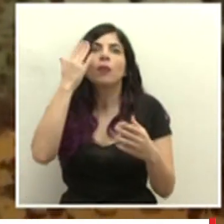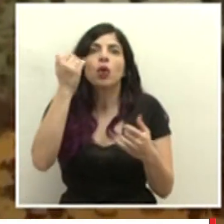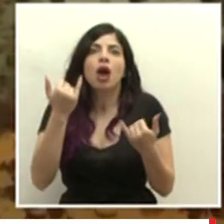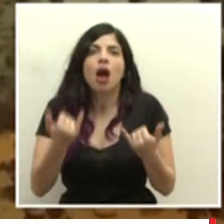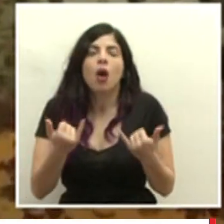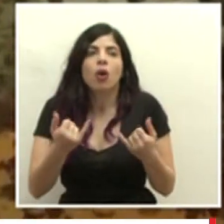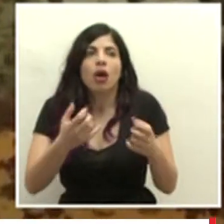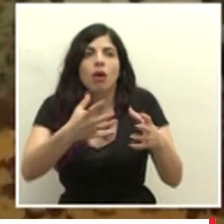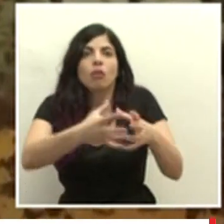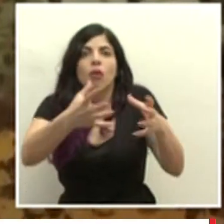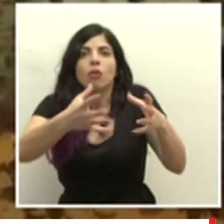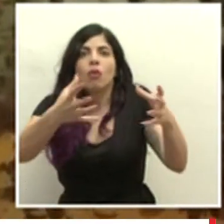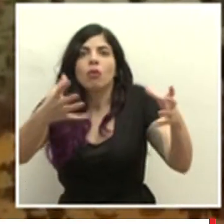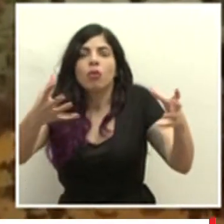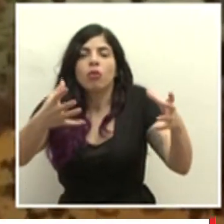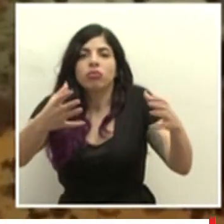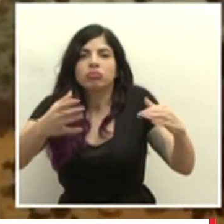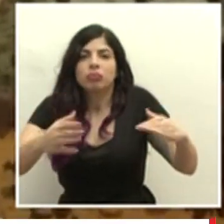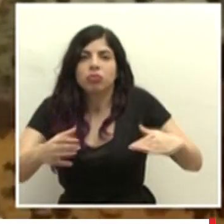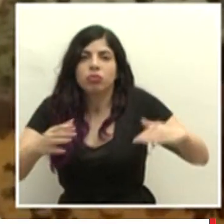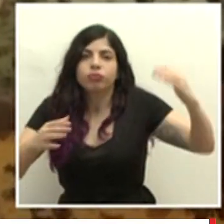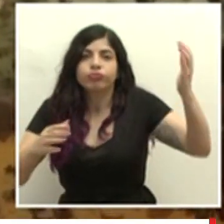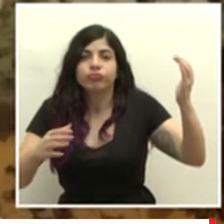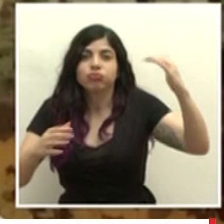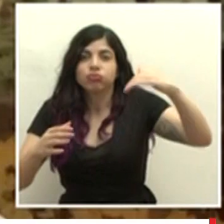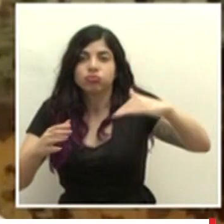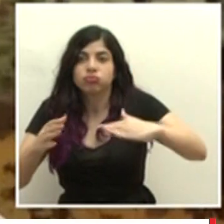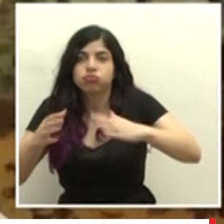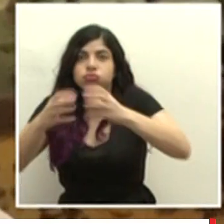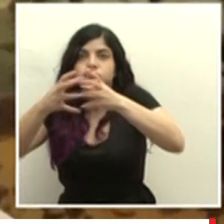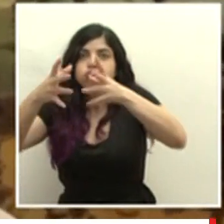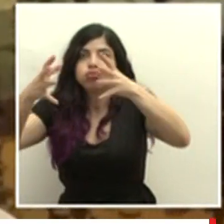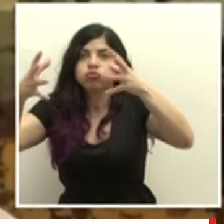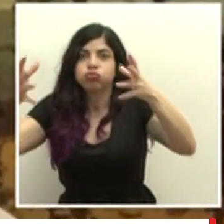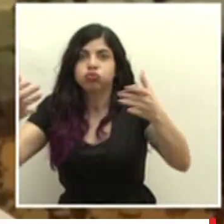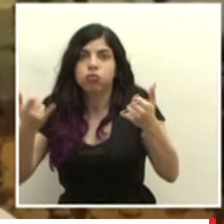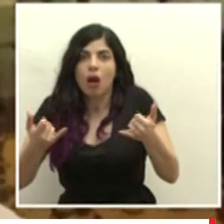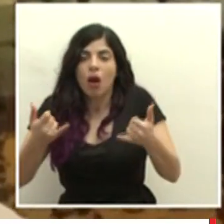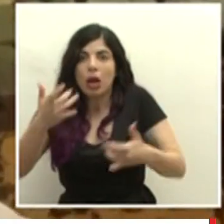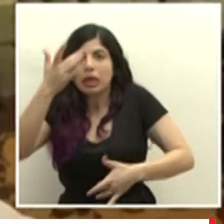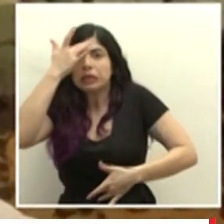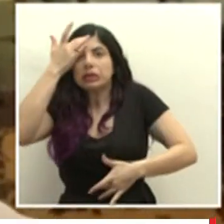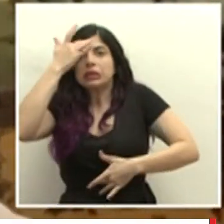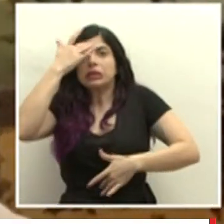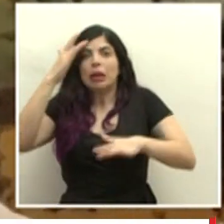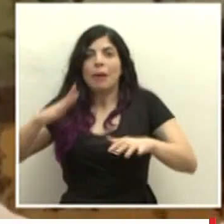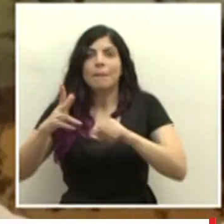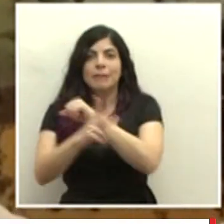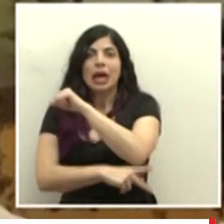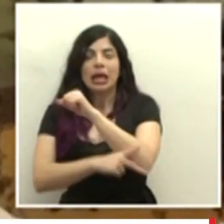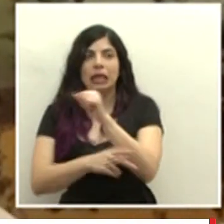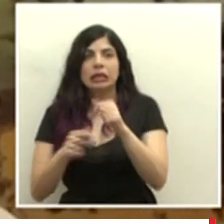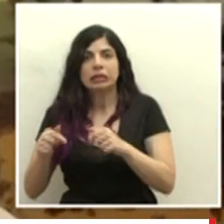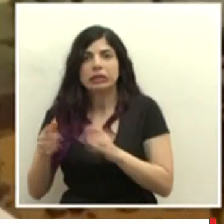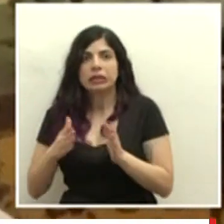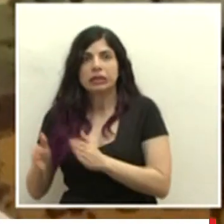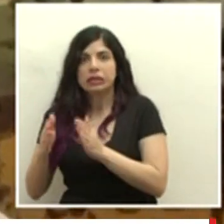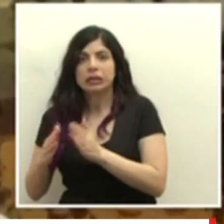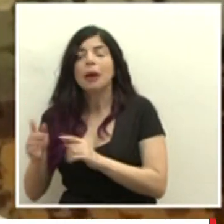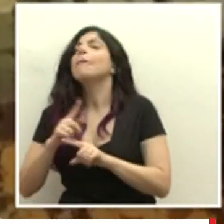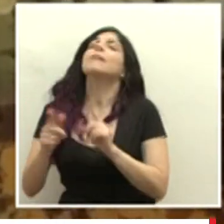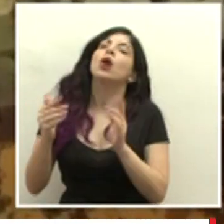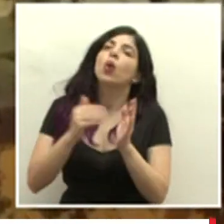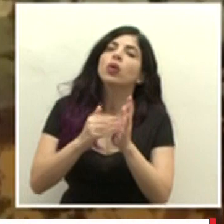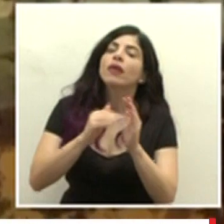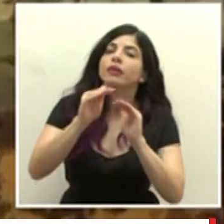creciente pico de casos que estamos viendo en nuestro país. Pero de nuevo, recordamos a